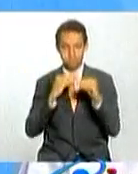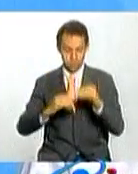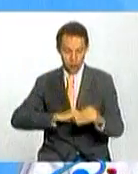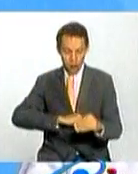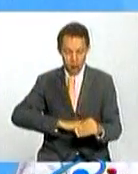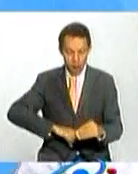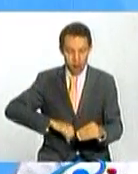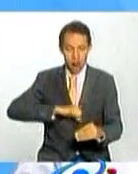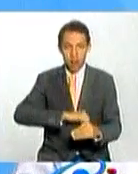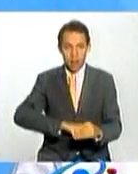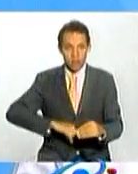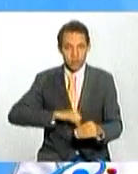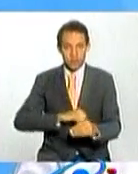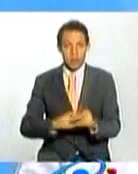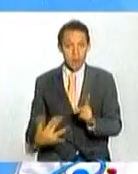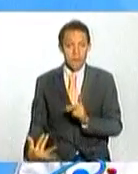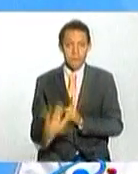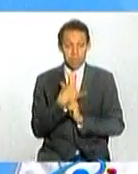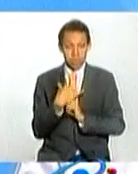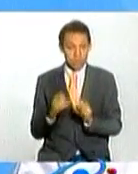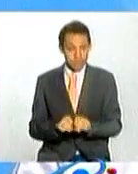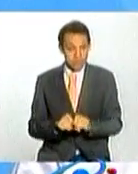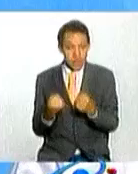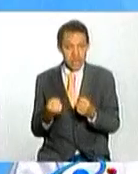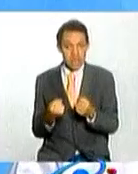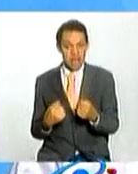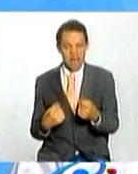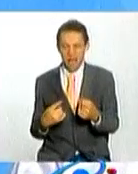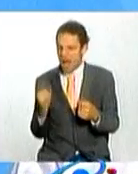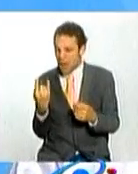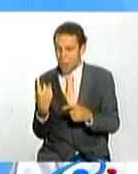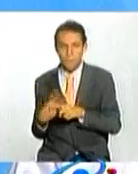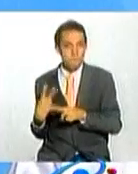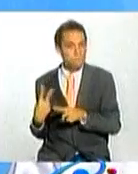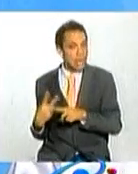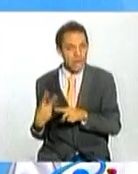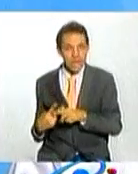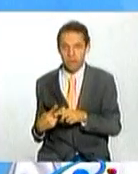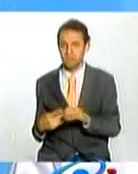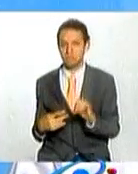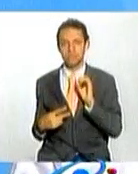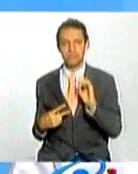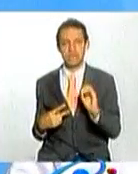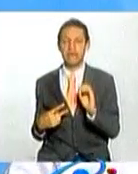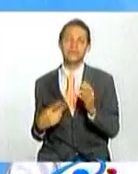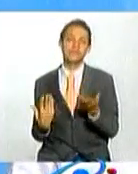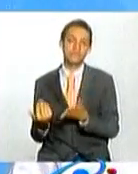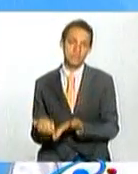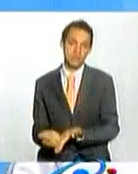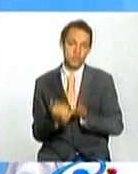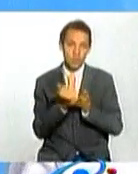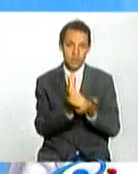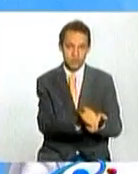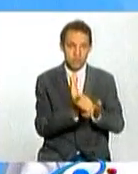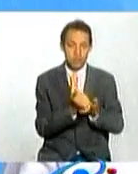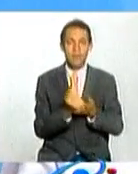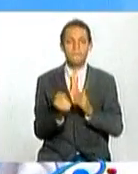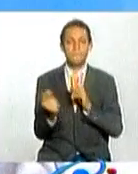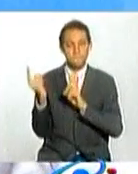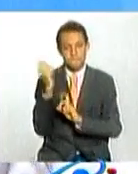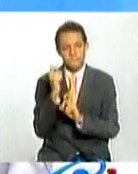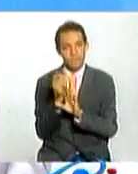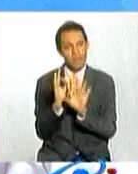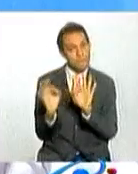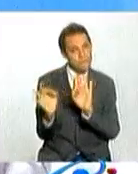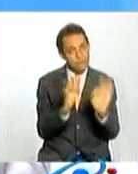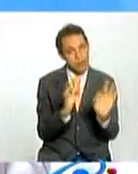ecografía, que es un método no invasivo, que es un método absolutamente importante en el proceso diagnóstico. Quiero que estén muy preparados. Después de nuestra